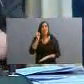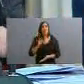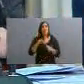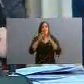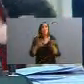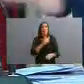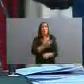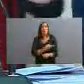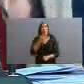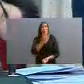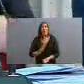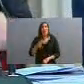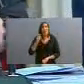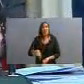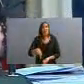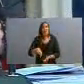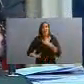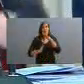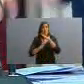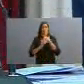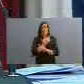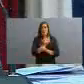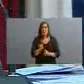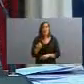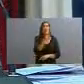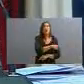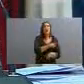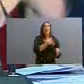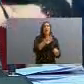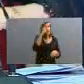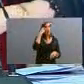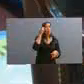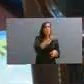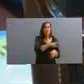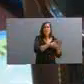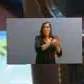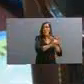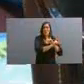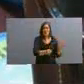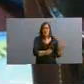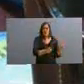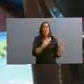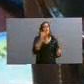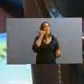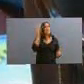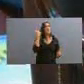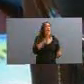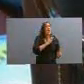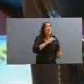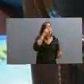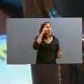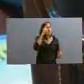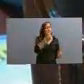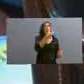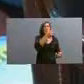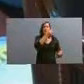el Legislativo. El Poder Legislativo ya tomó una decisión en 1996, la votamos mucho los que estamos acá, tuvo una acordada